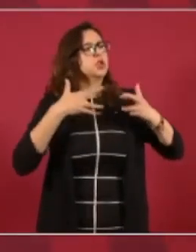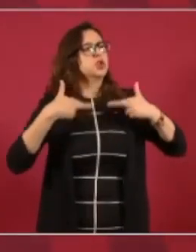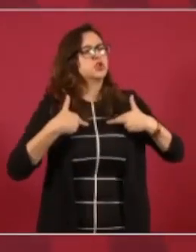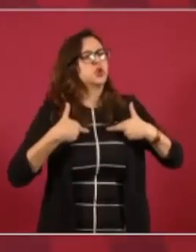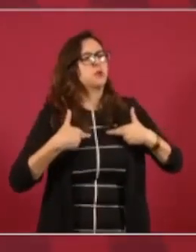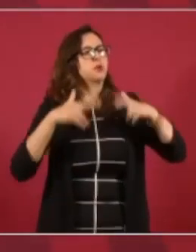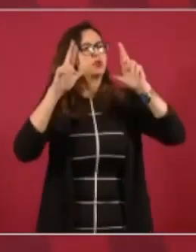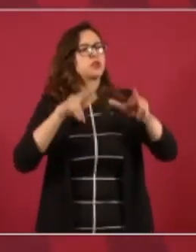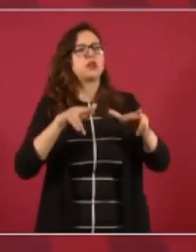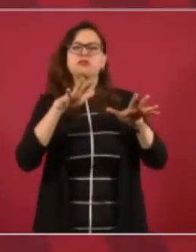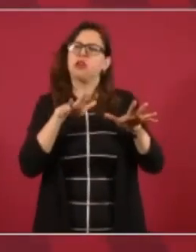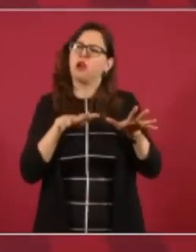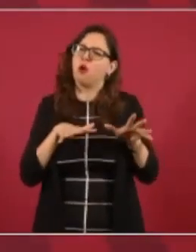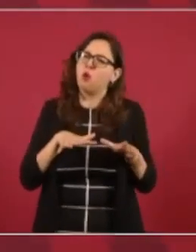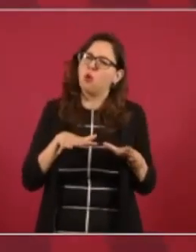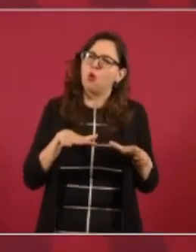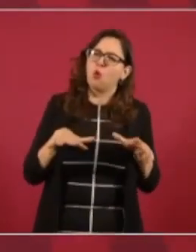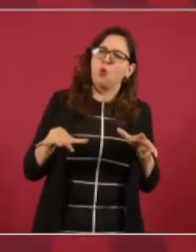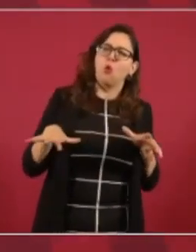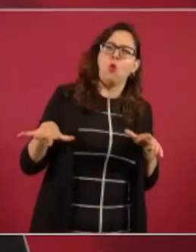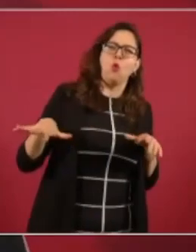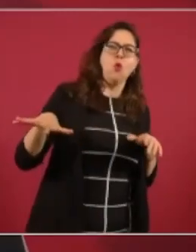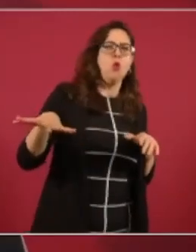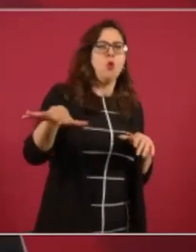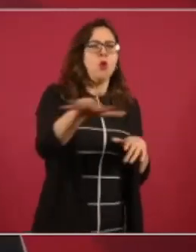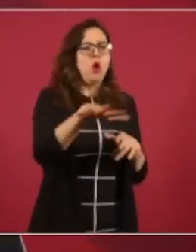en función